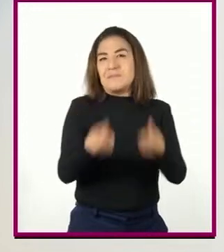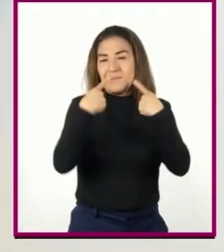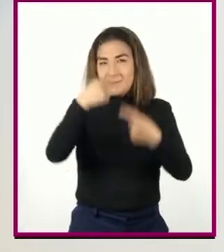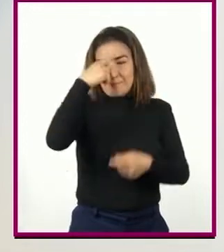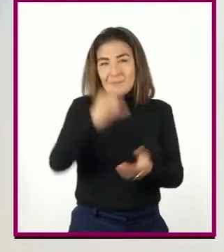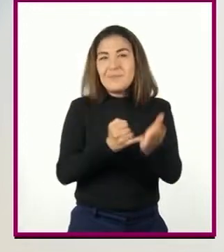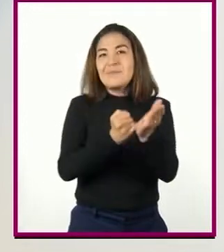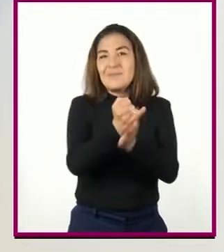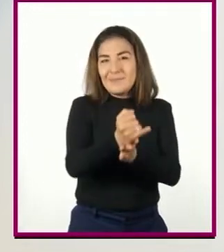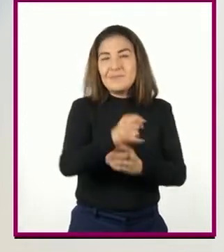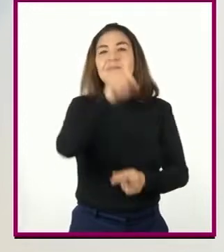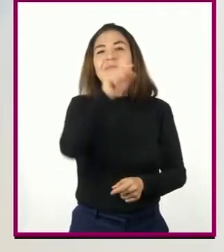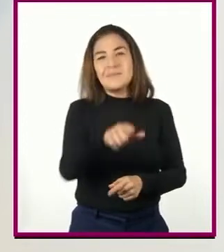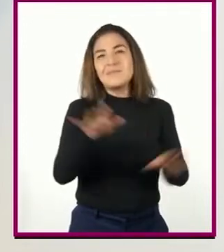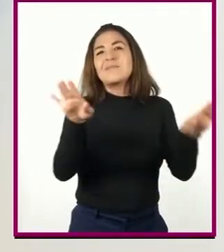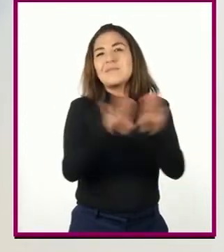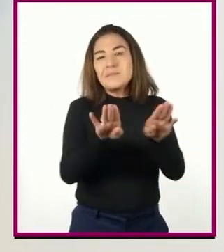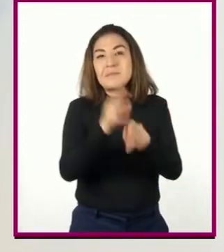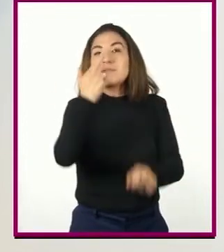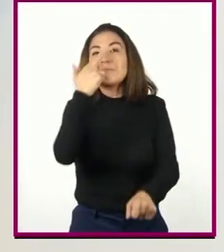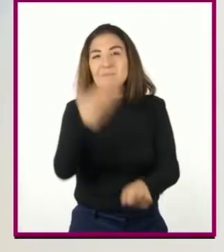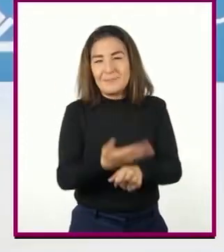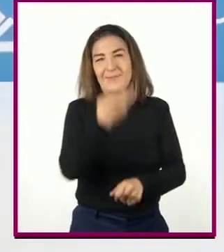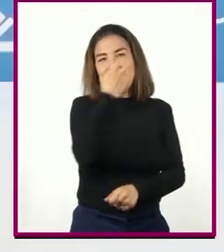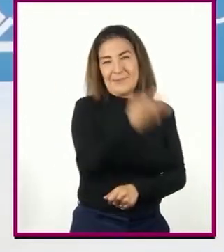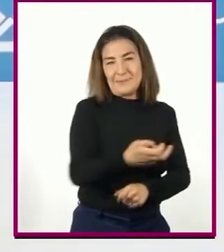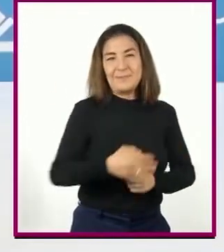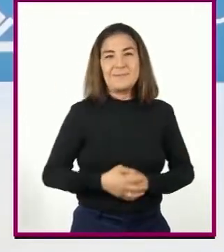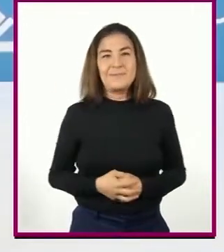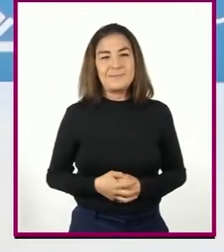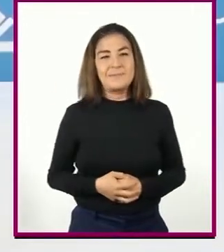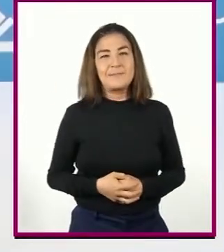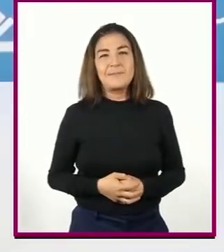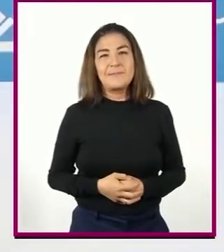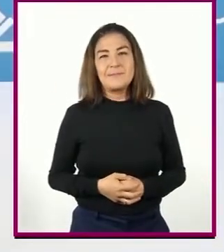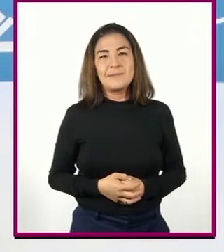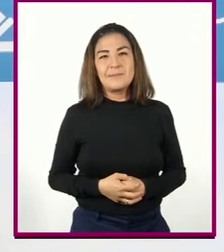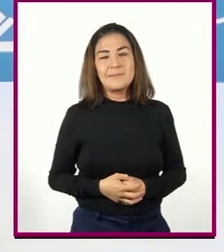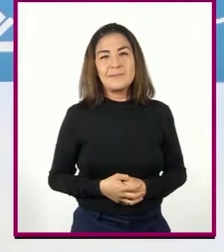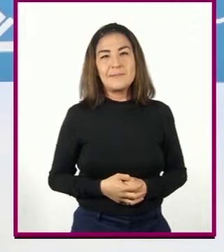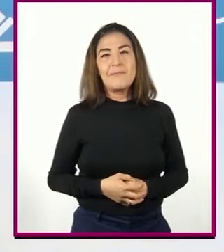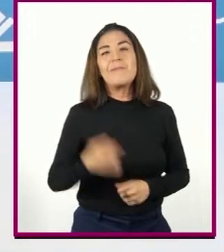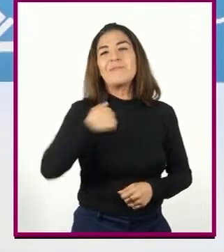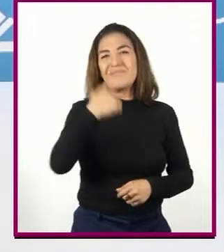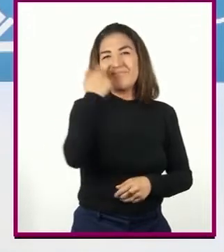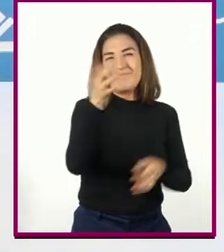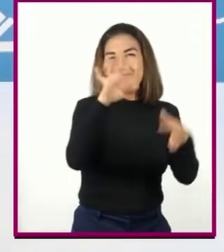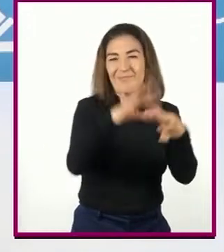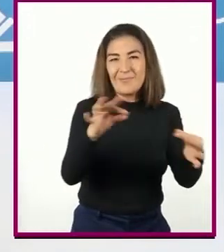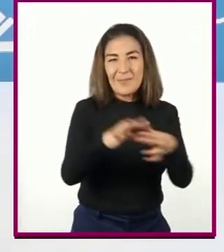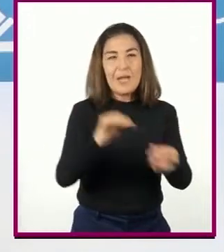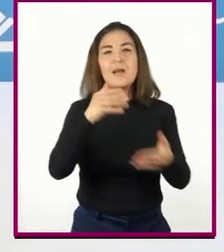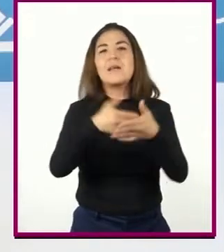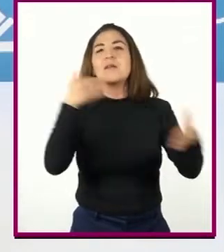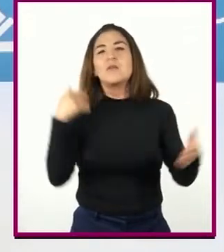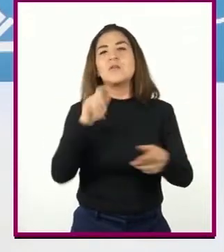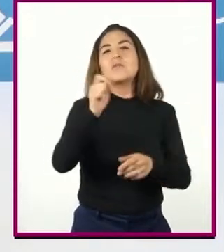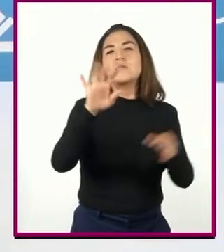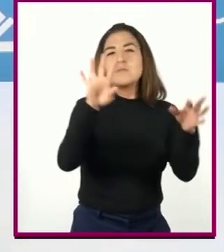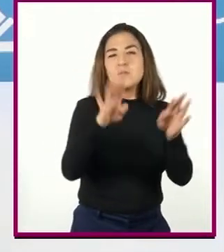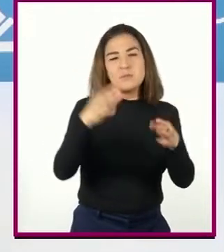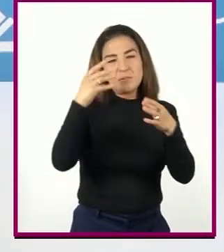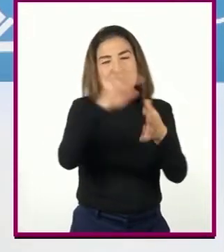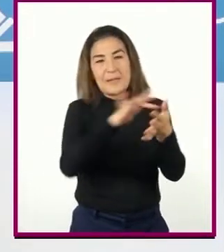tomar decisiones y ser responsables de ellas. Al respecto, quiero comentarles que hace poco leí el